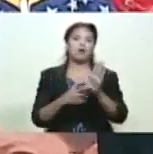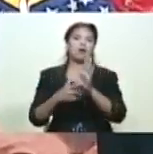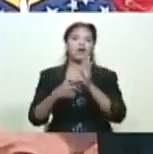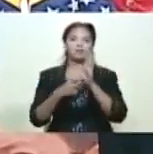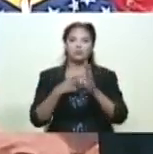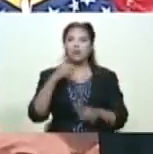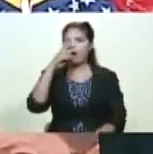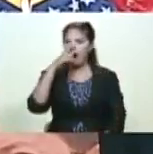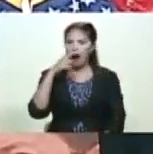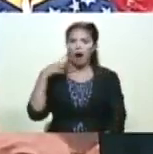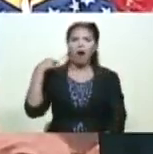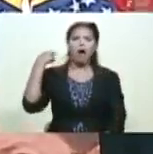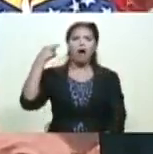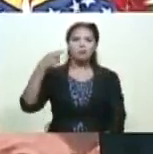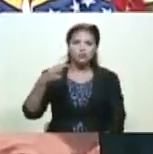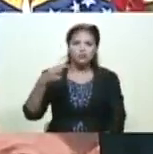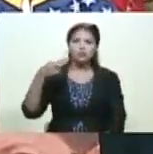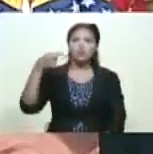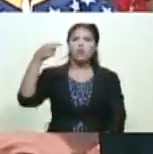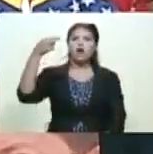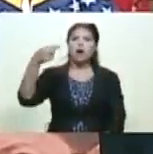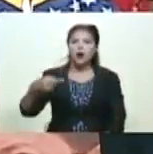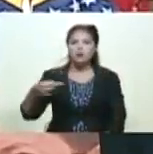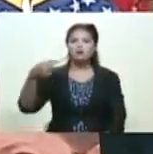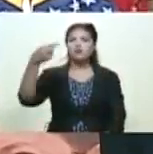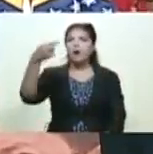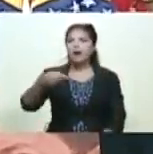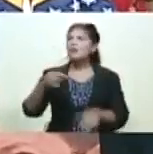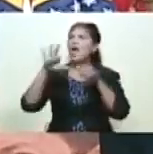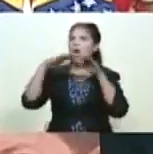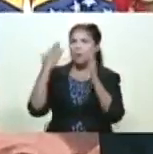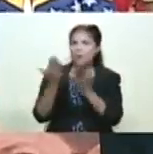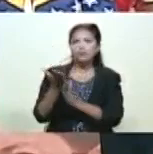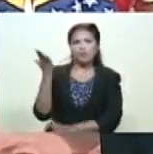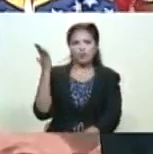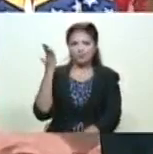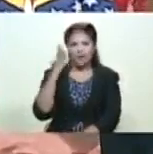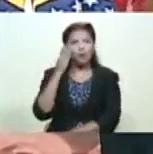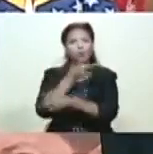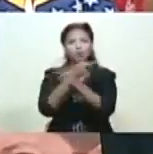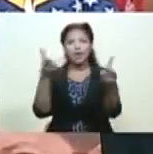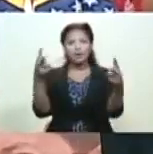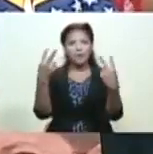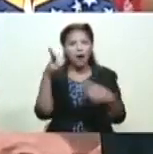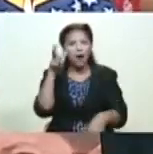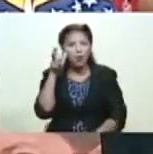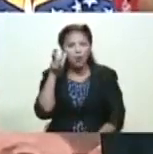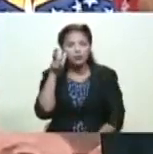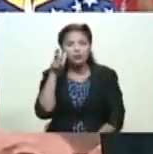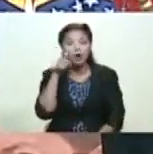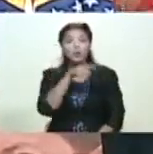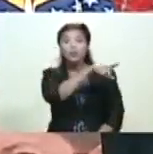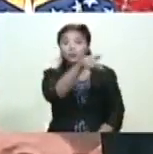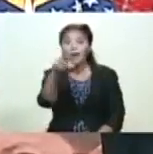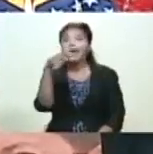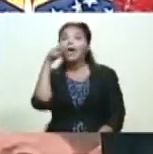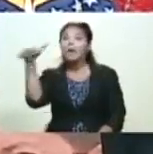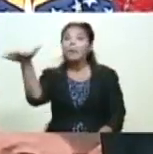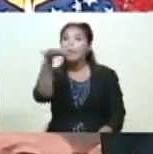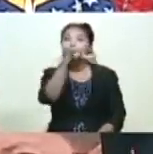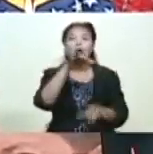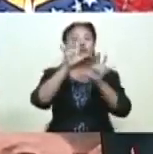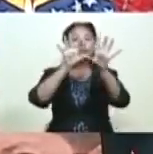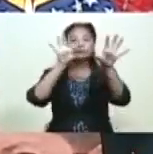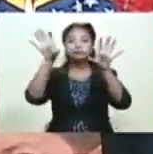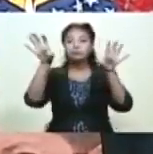Año tras año. Debe saber el mundo que nos escucha. Deben saber los pueblos hermanos